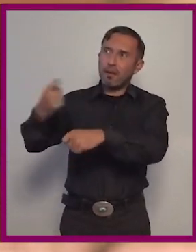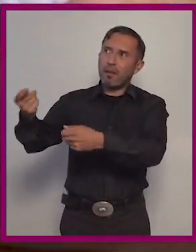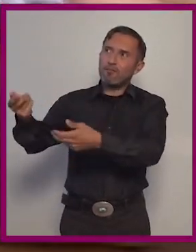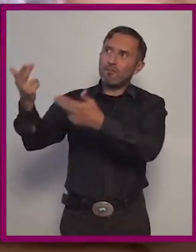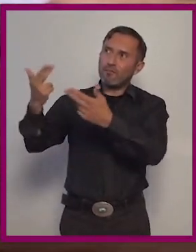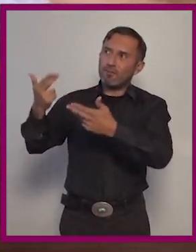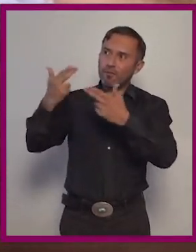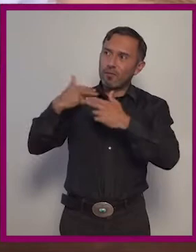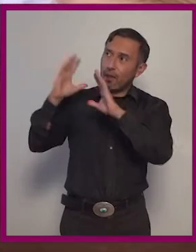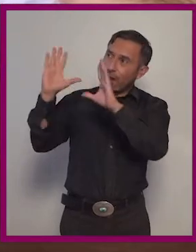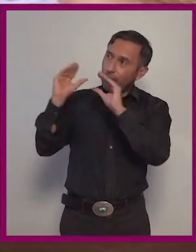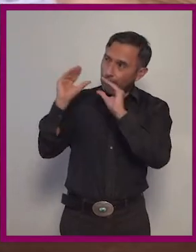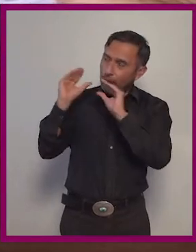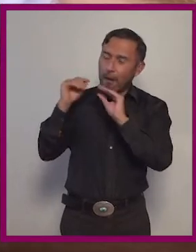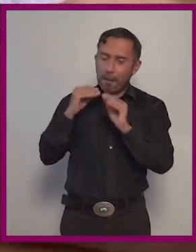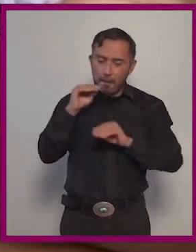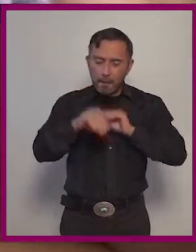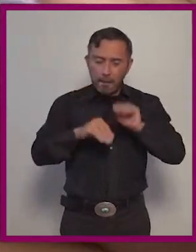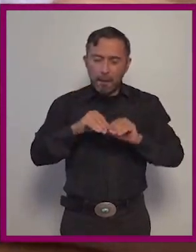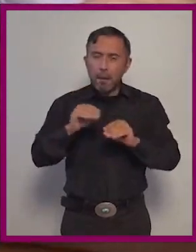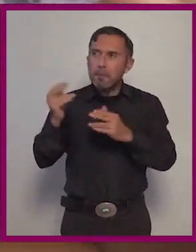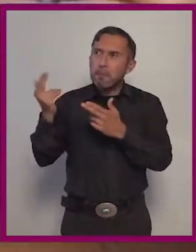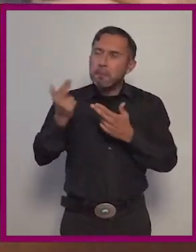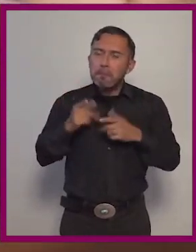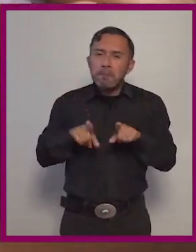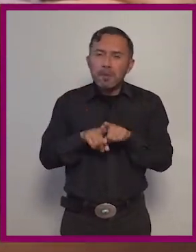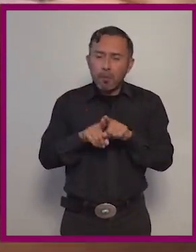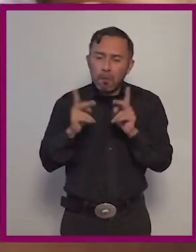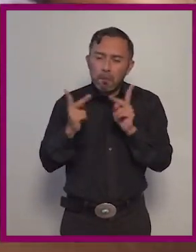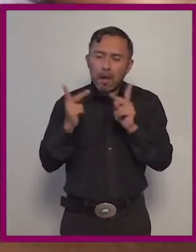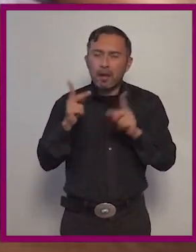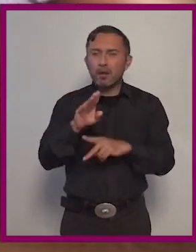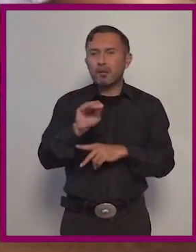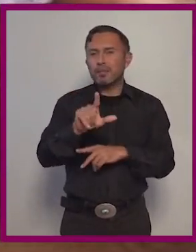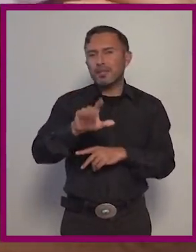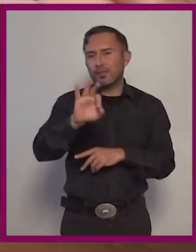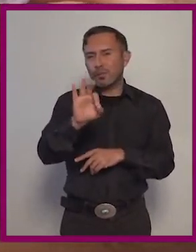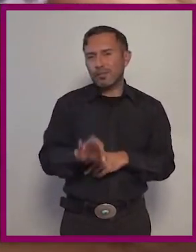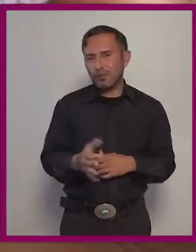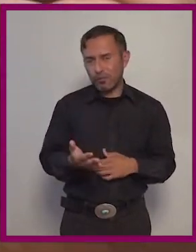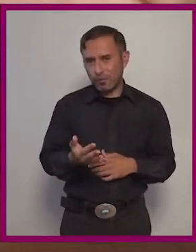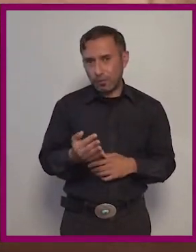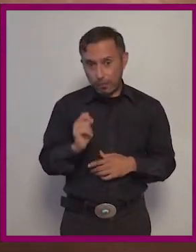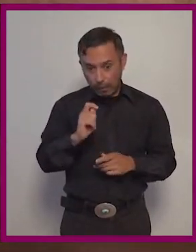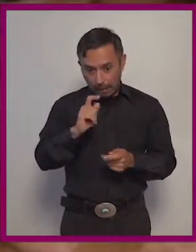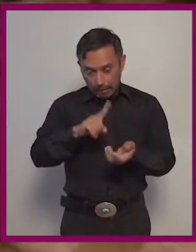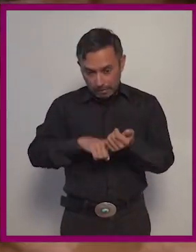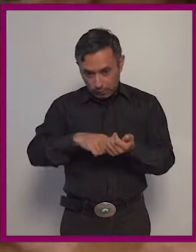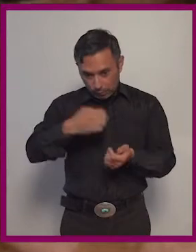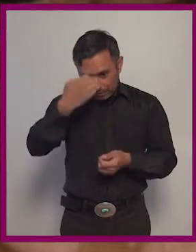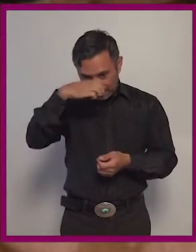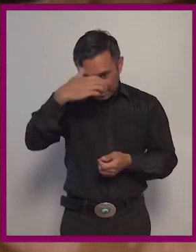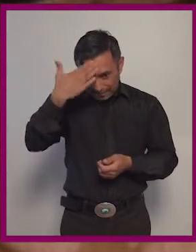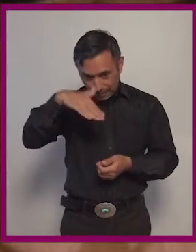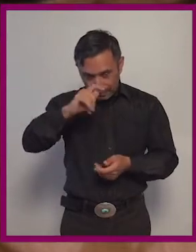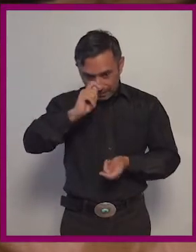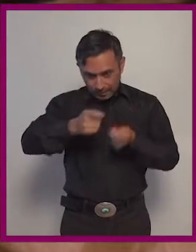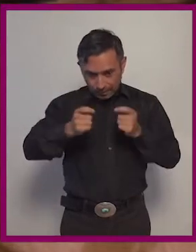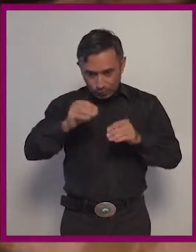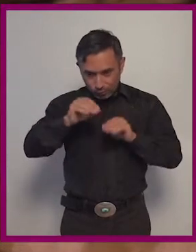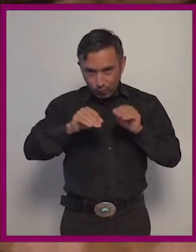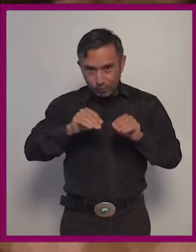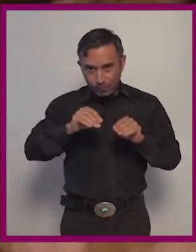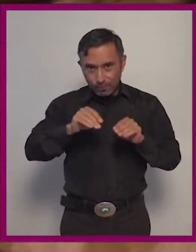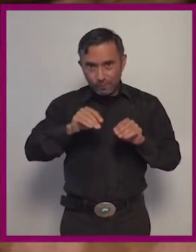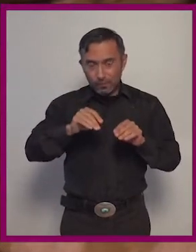familia. En términos generales, no puede él beneficiarse en lo individual de ese saber, porque ese saber que él mismo está utilizando no